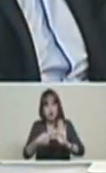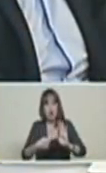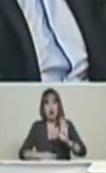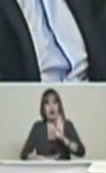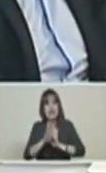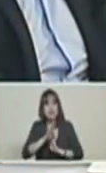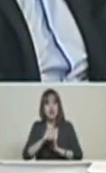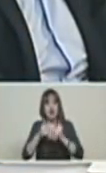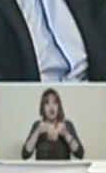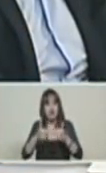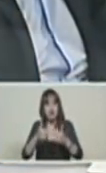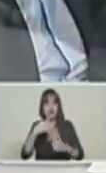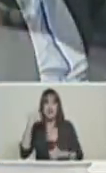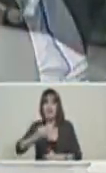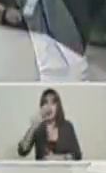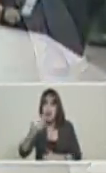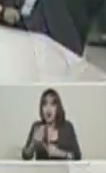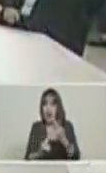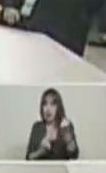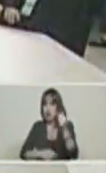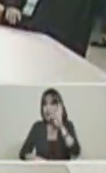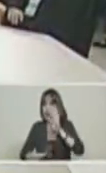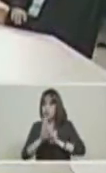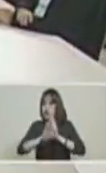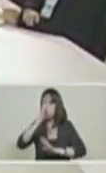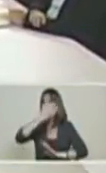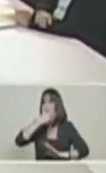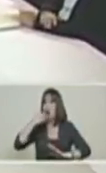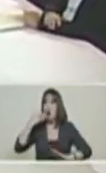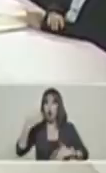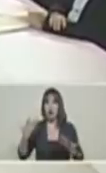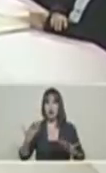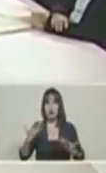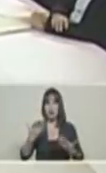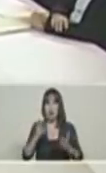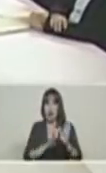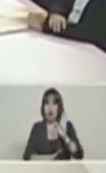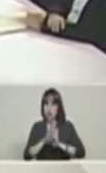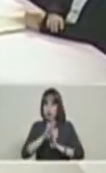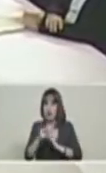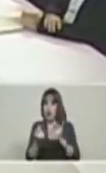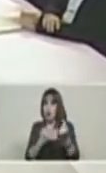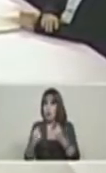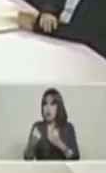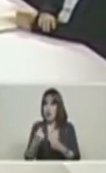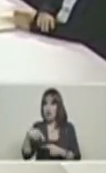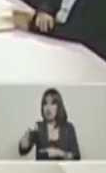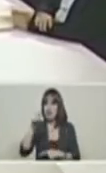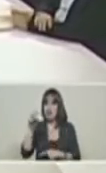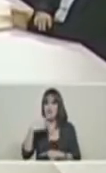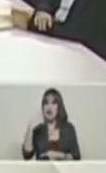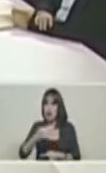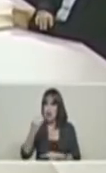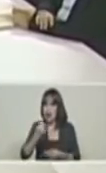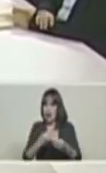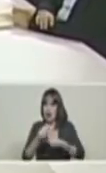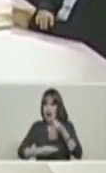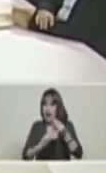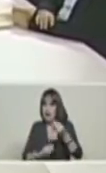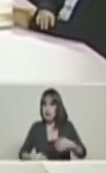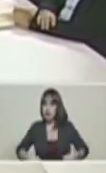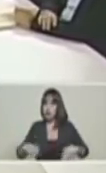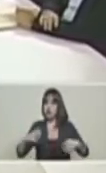real, de la economía real. Y cuando hablamos del crecimiento de la economía real y la creación de riqueza, ¿de qué estamos